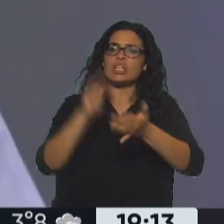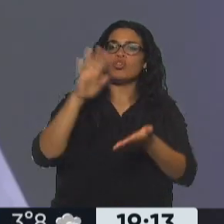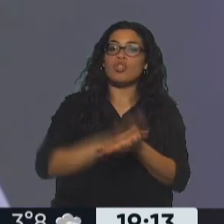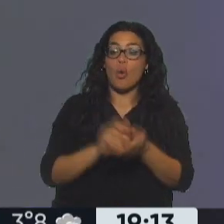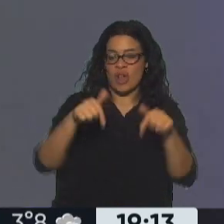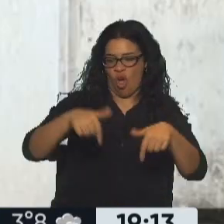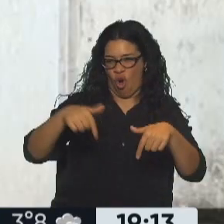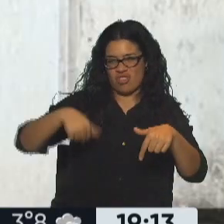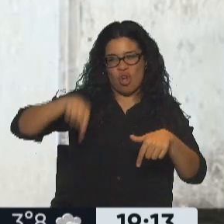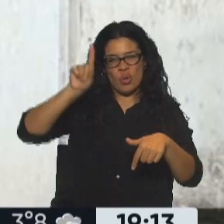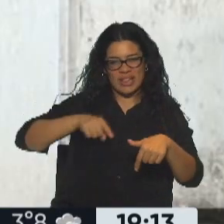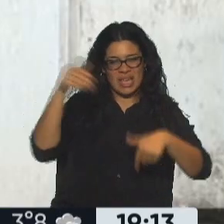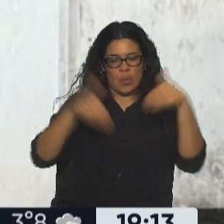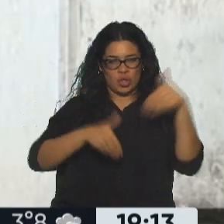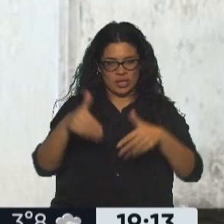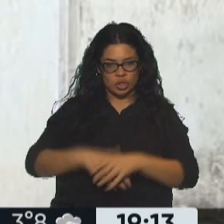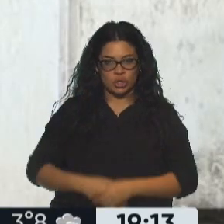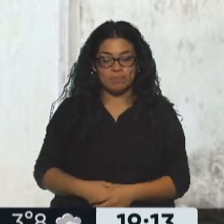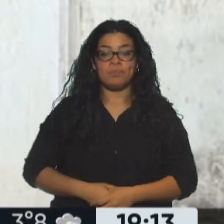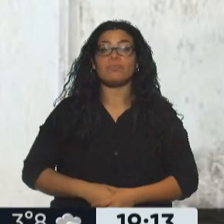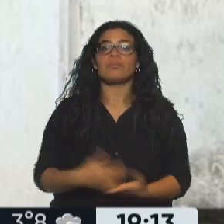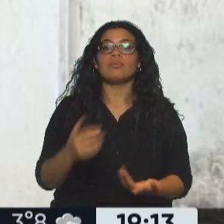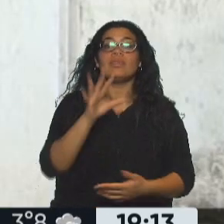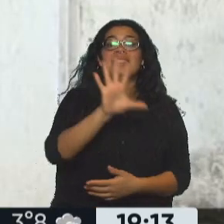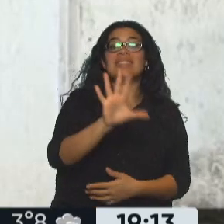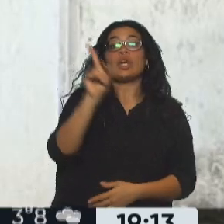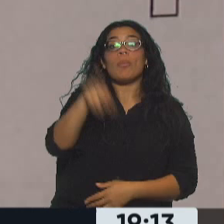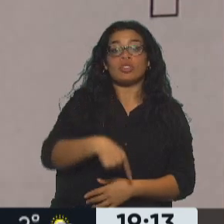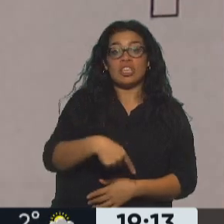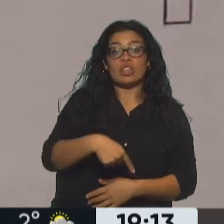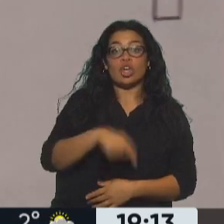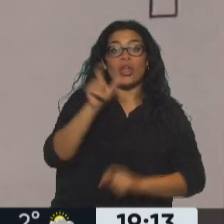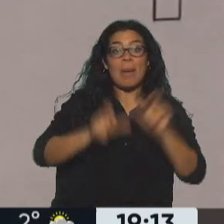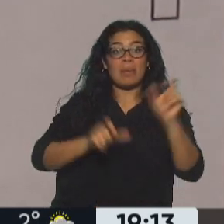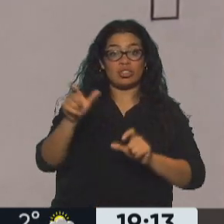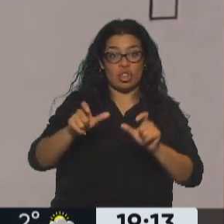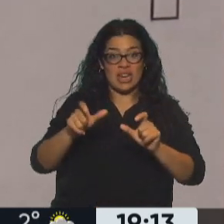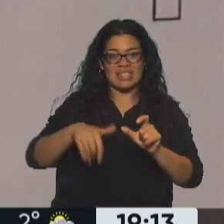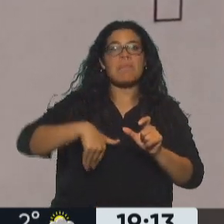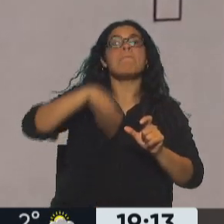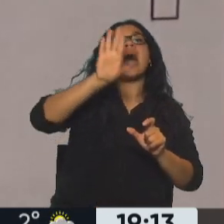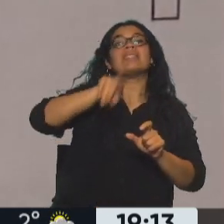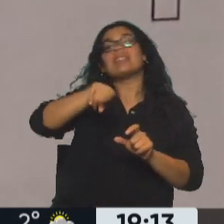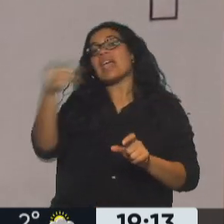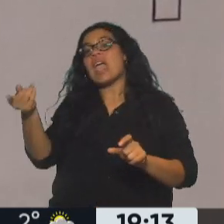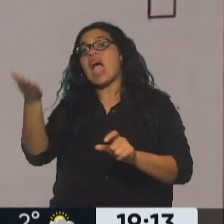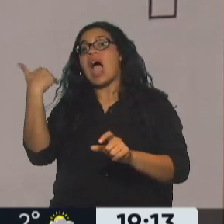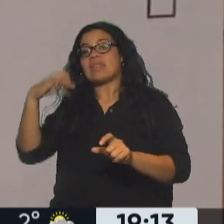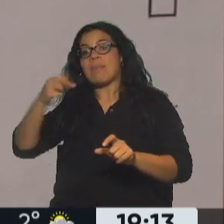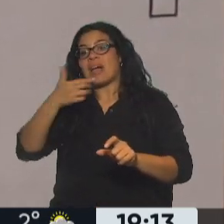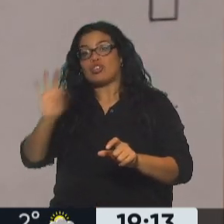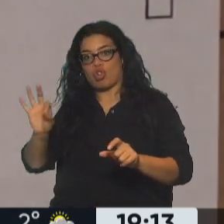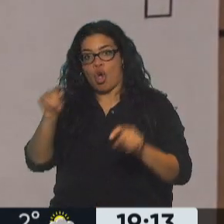esta jornada. En primer lugar, dijo que se acercó a votar un 5% más de electores de lo que fueron las elecciones PASO. Además que se